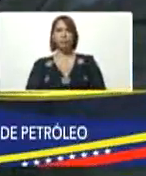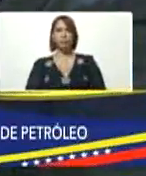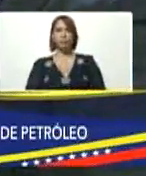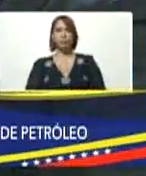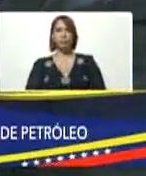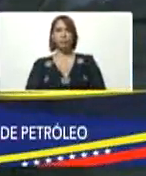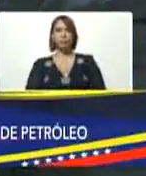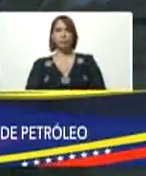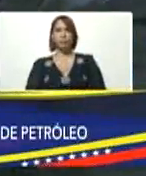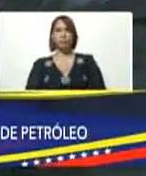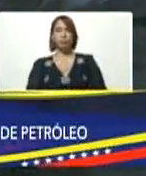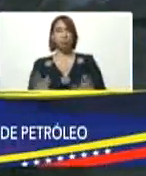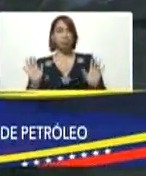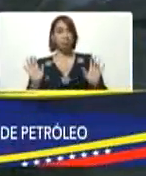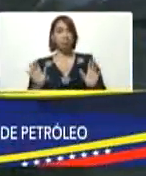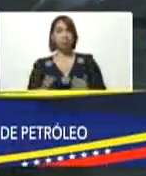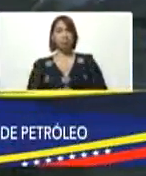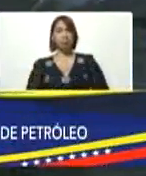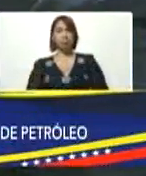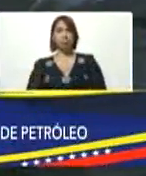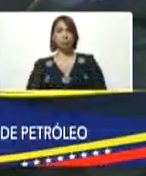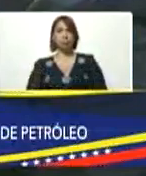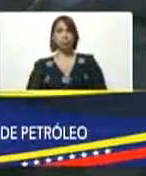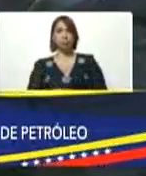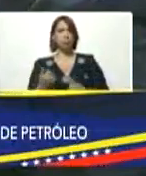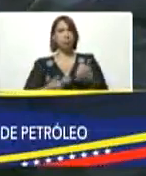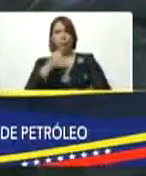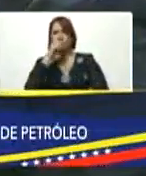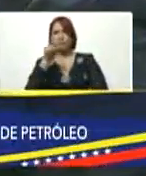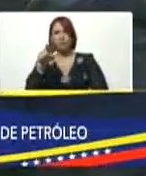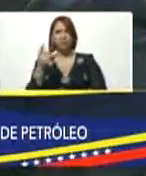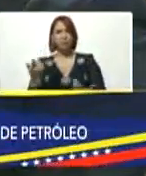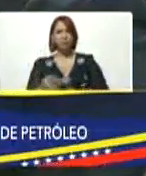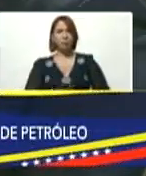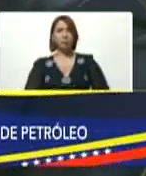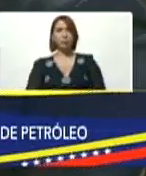Ah, Adrúbal. ¿Qué edad tienes tú, Adrúbal?